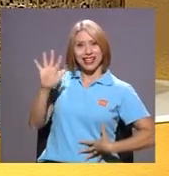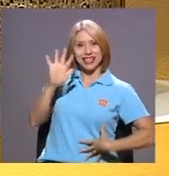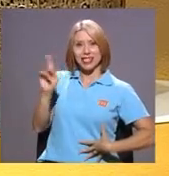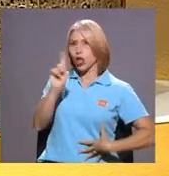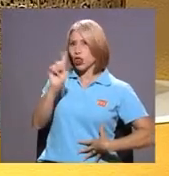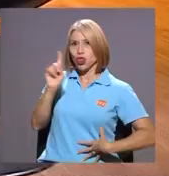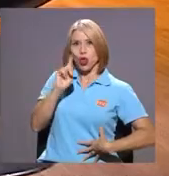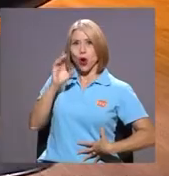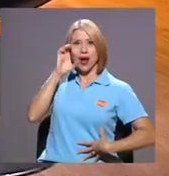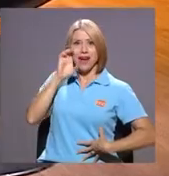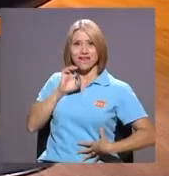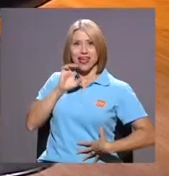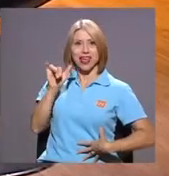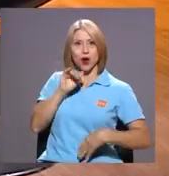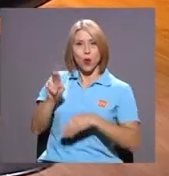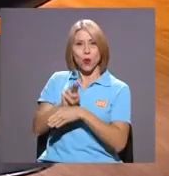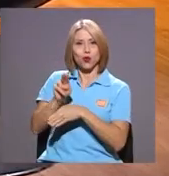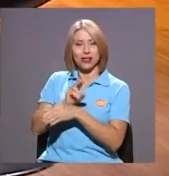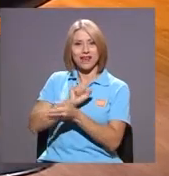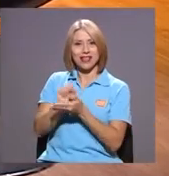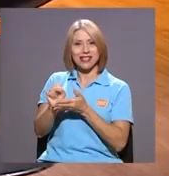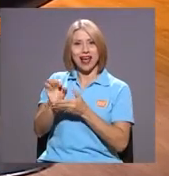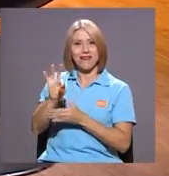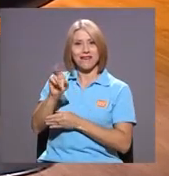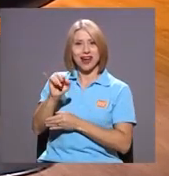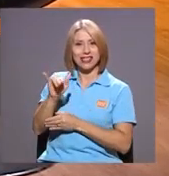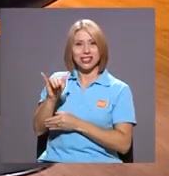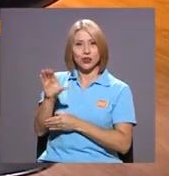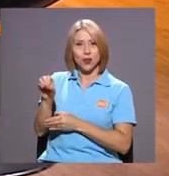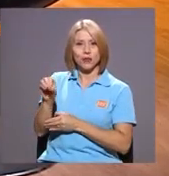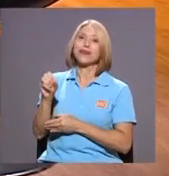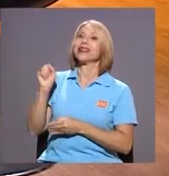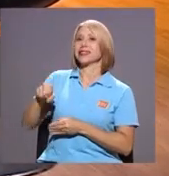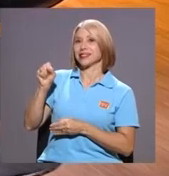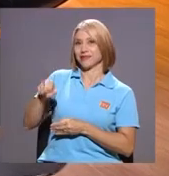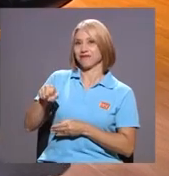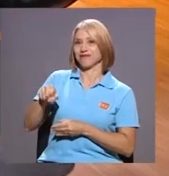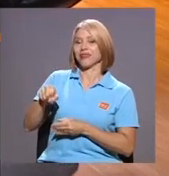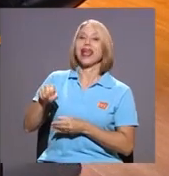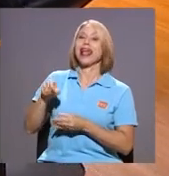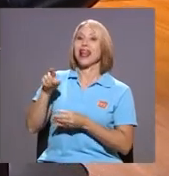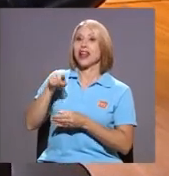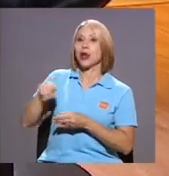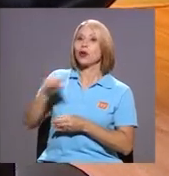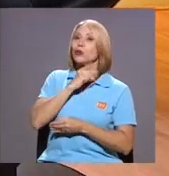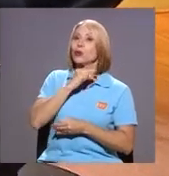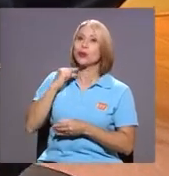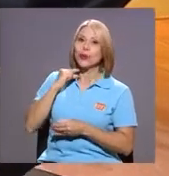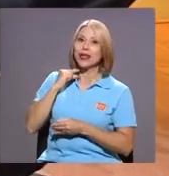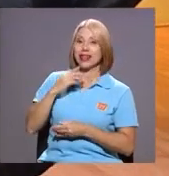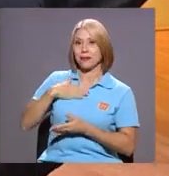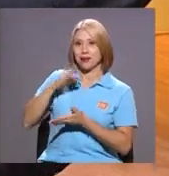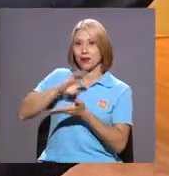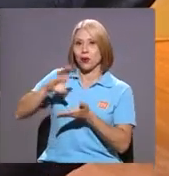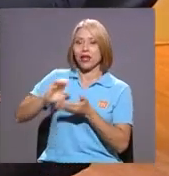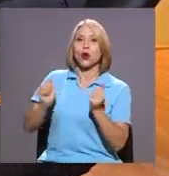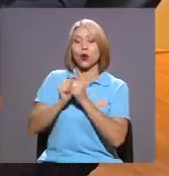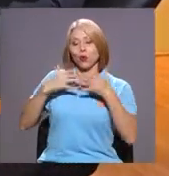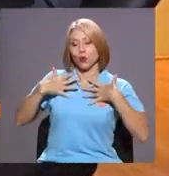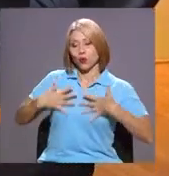San Francisco. Sí, en ese caso los franciscanos del colegio sí son de los de sotana gris y con el